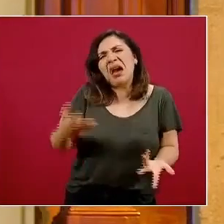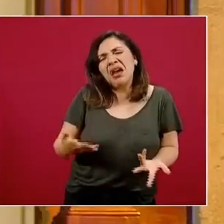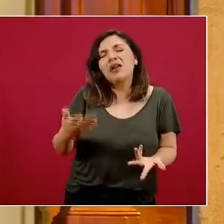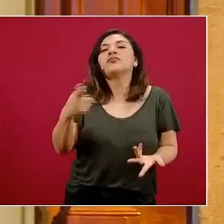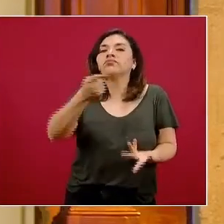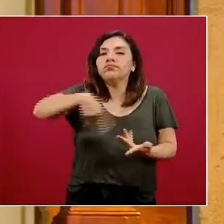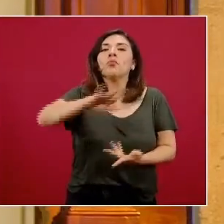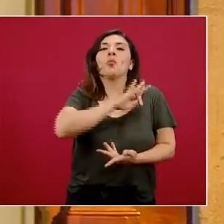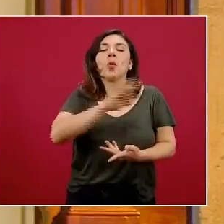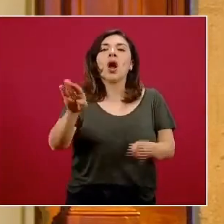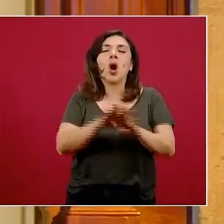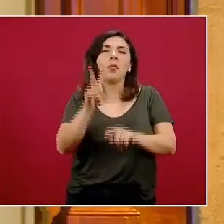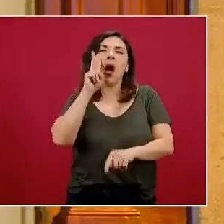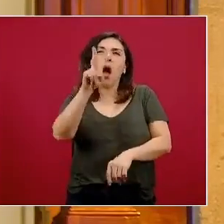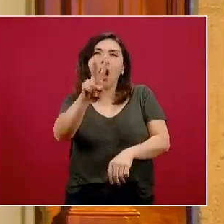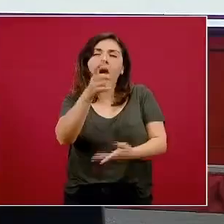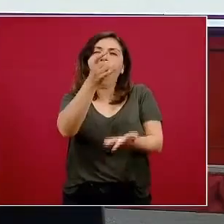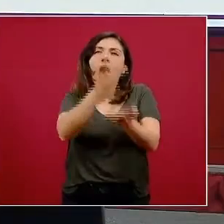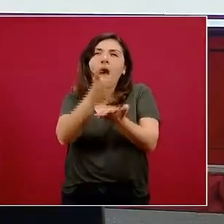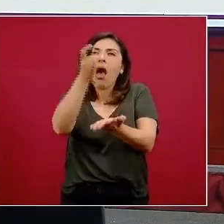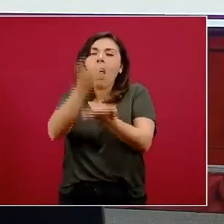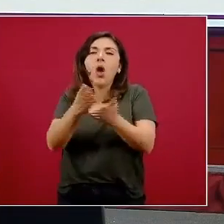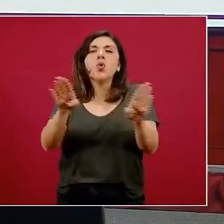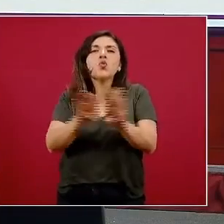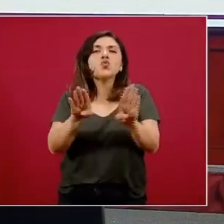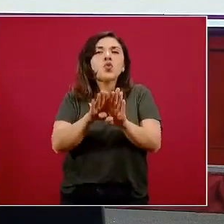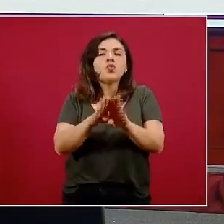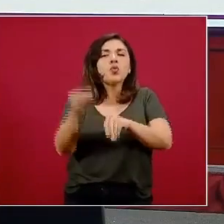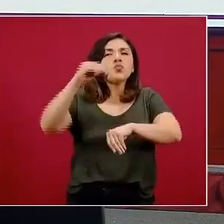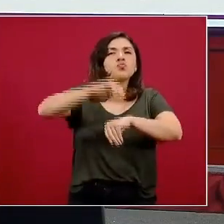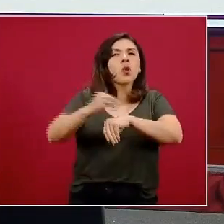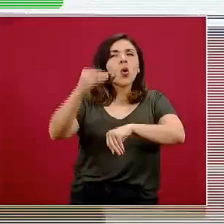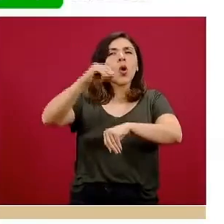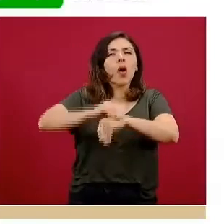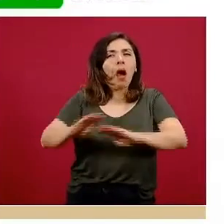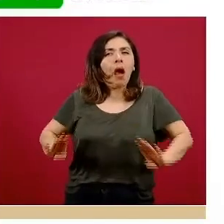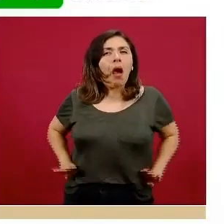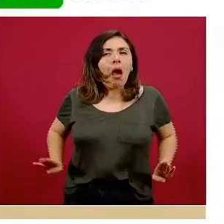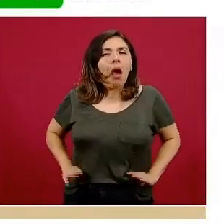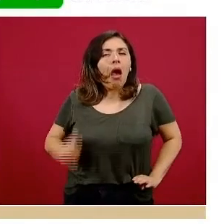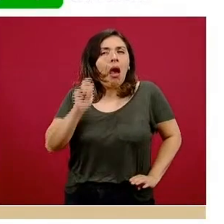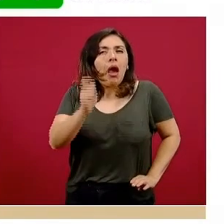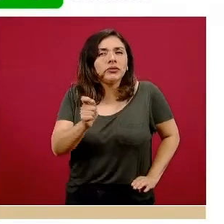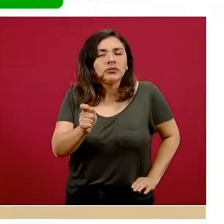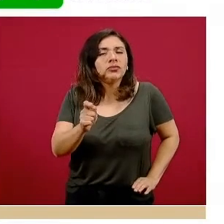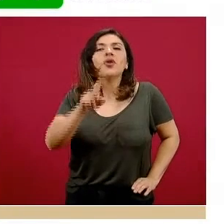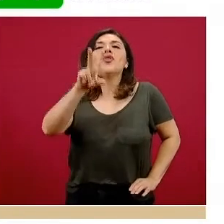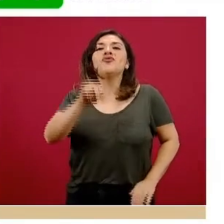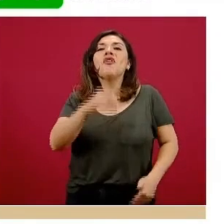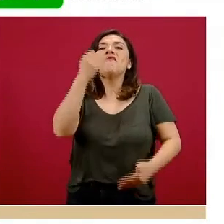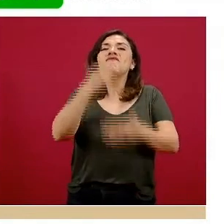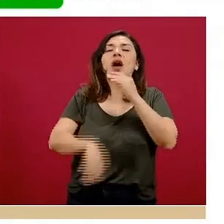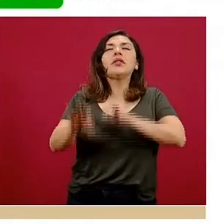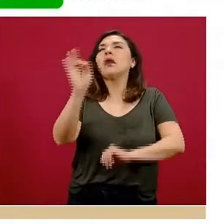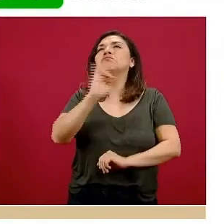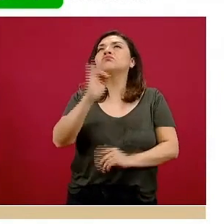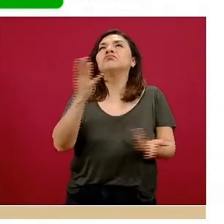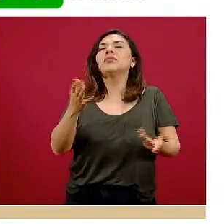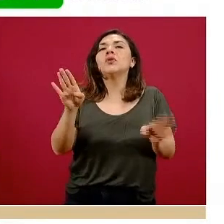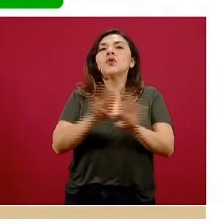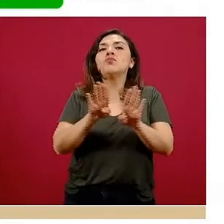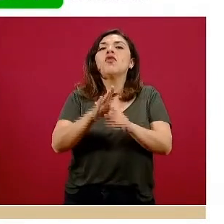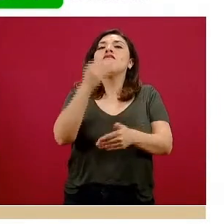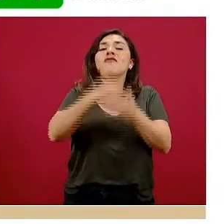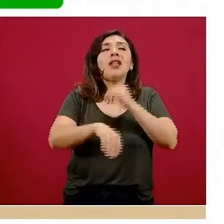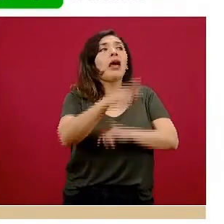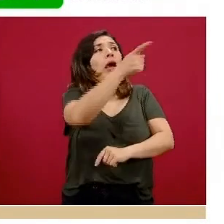para poder notar cuál es el comportamiento y la tendencia sin tener ese sesgo que podría ocurrir en